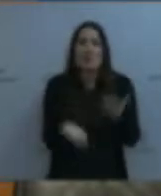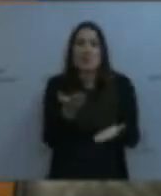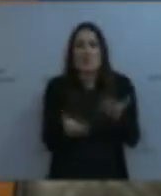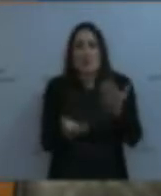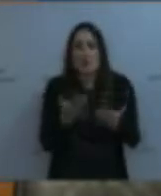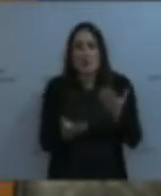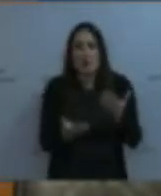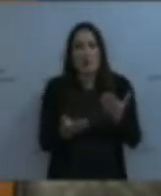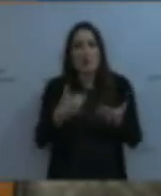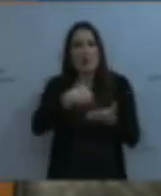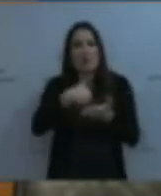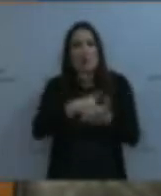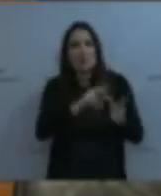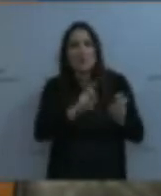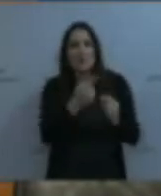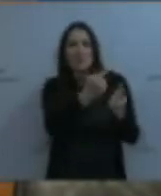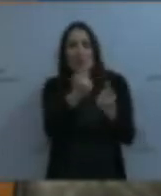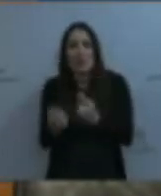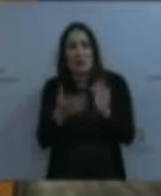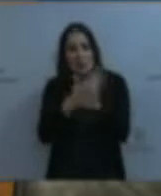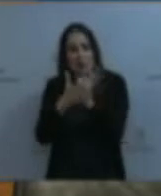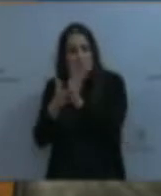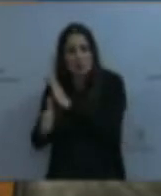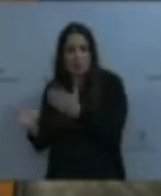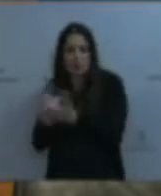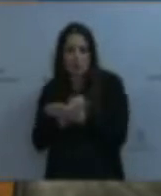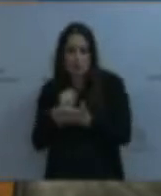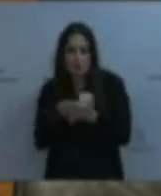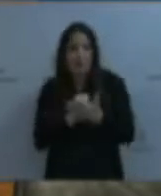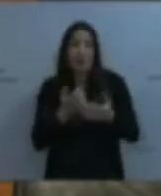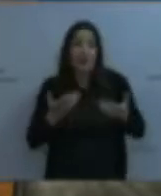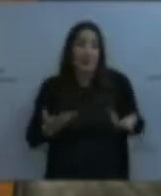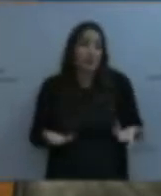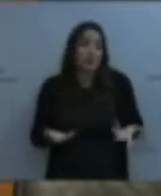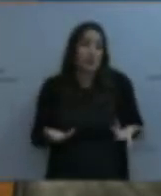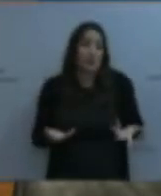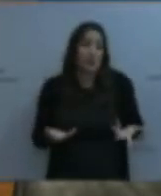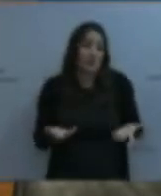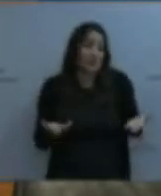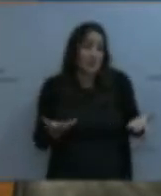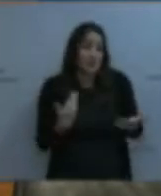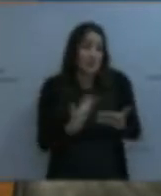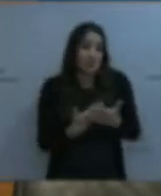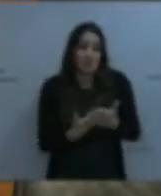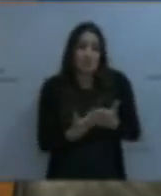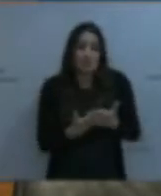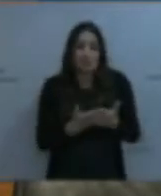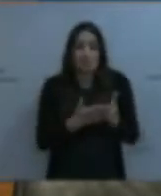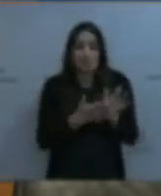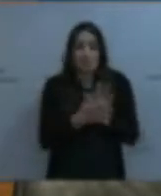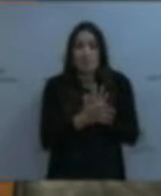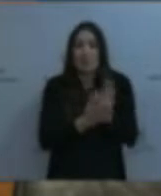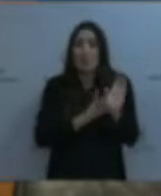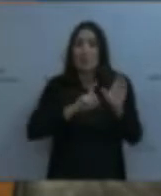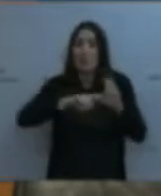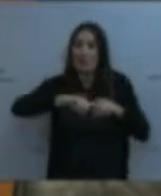de las nuevas propuestas que se habían puesto encima de la mesa. Por tanto, como puede comprobar, han sido mucha la